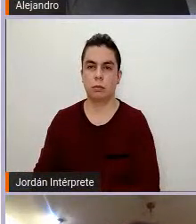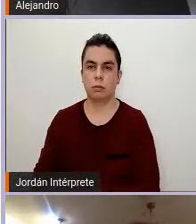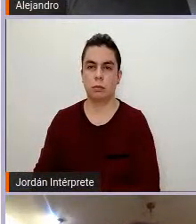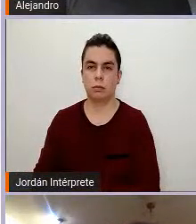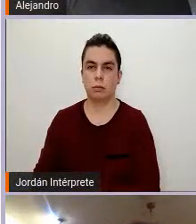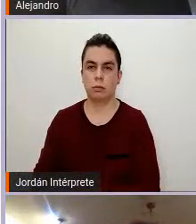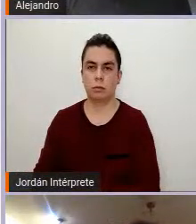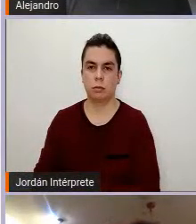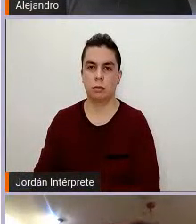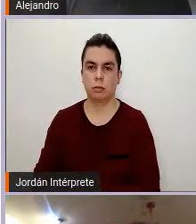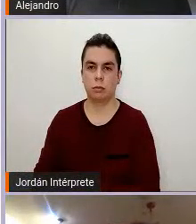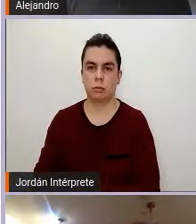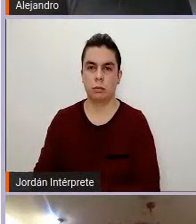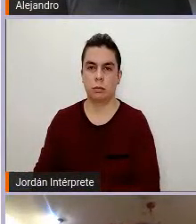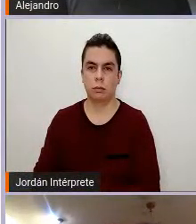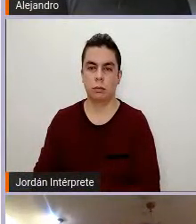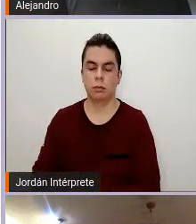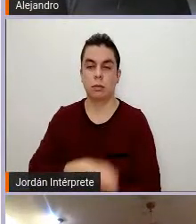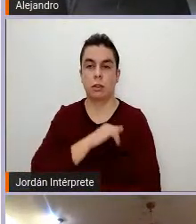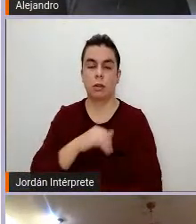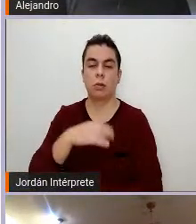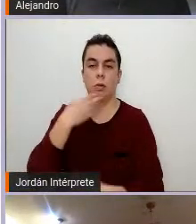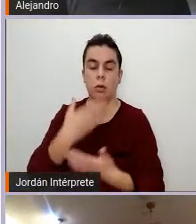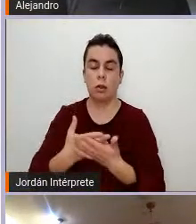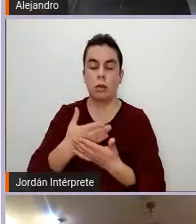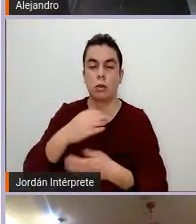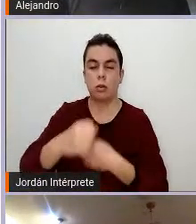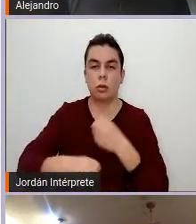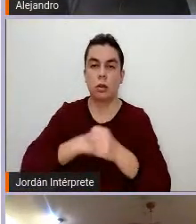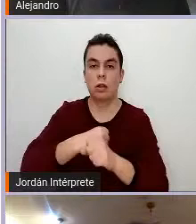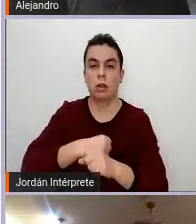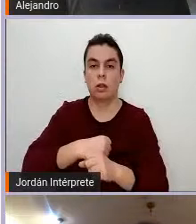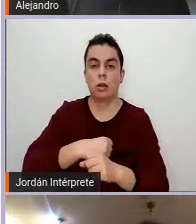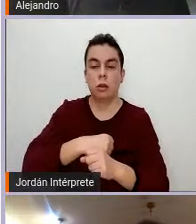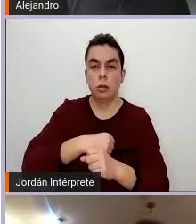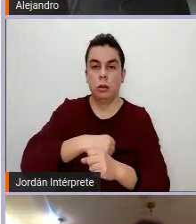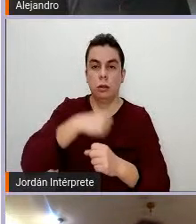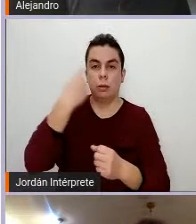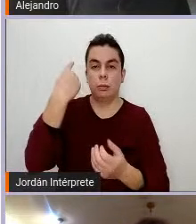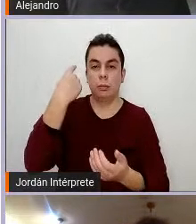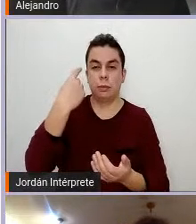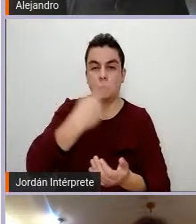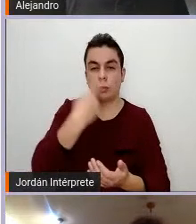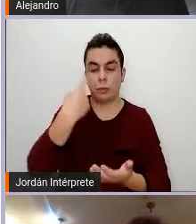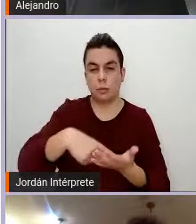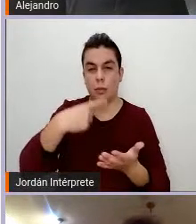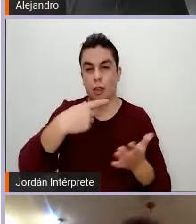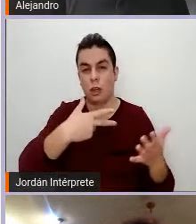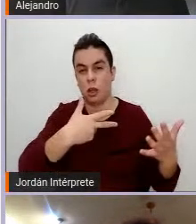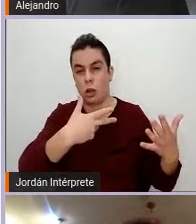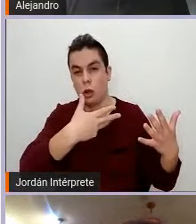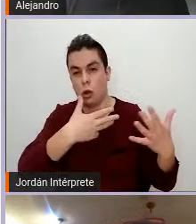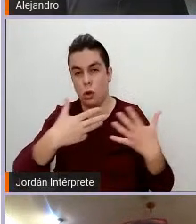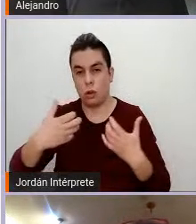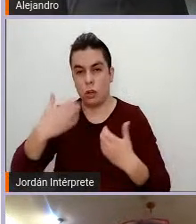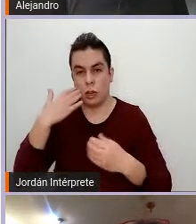A fines del siglo XVIII, encontramos también uno de los autores más importantes en la relación poético-visual, el poeta y pintor